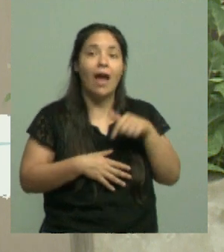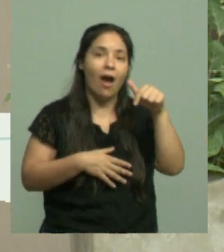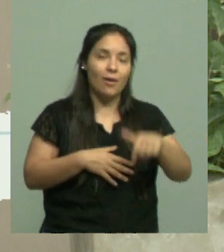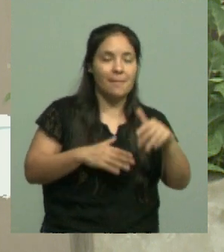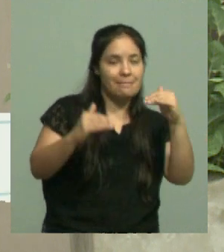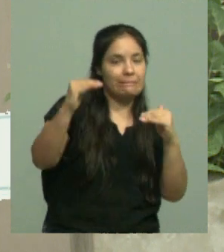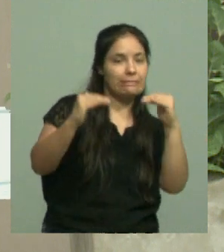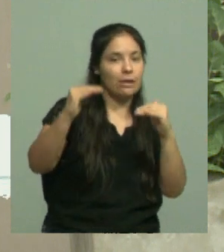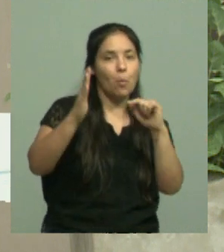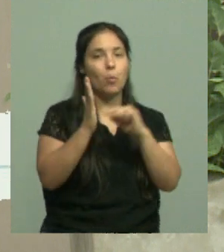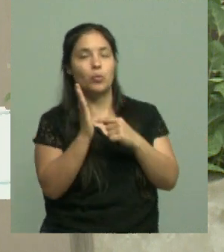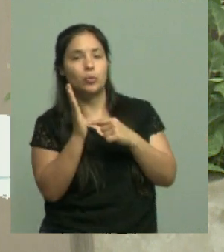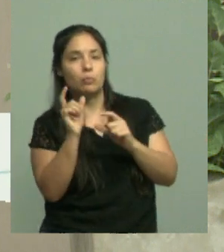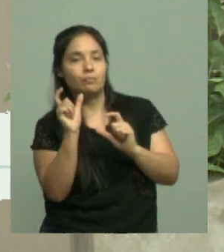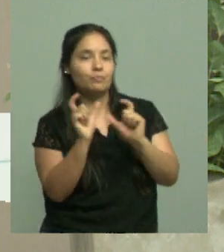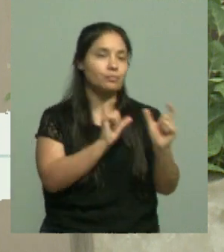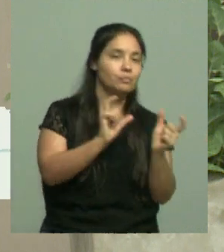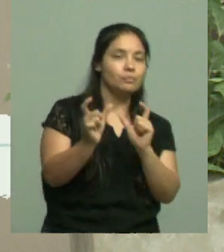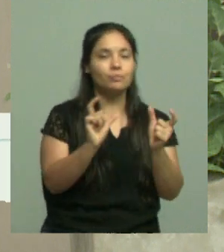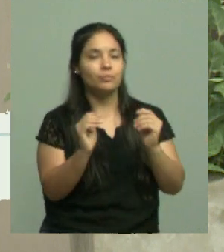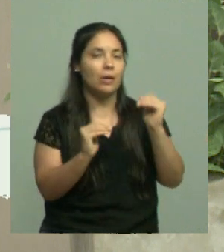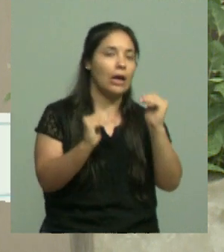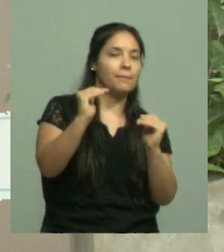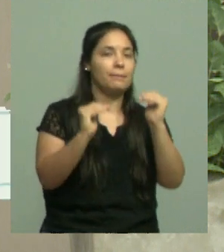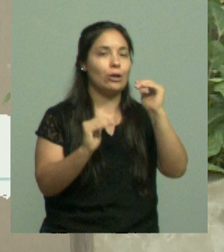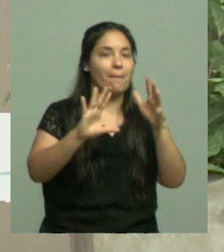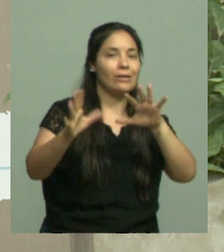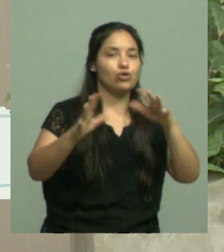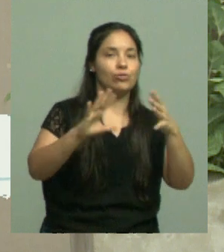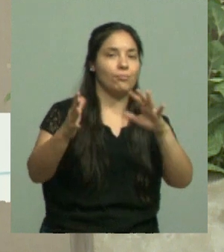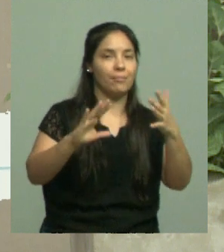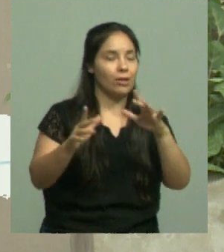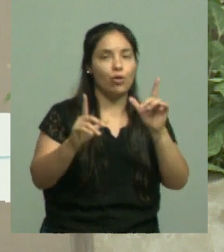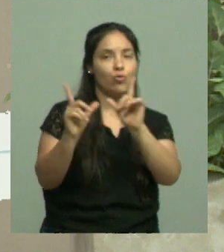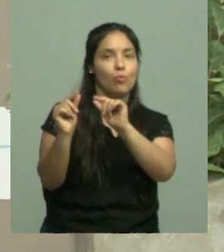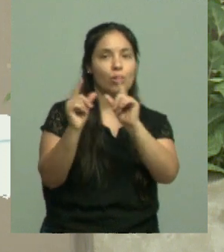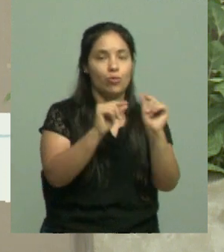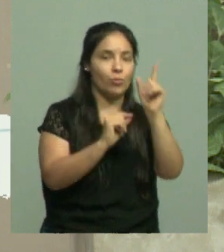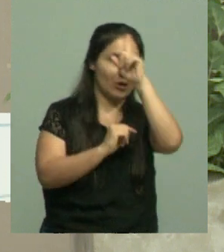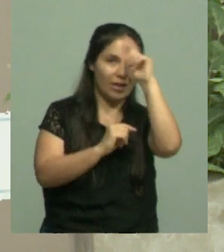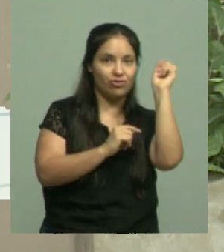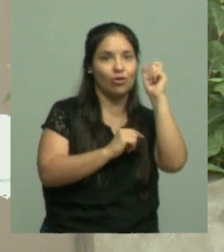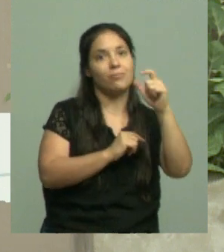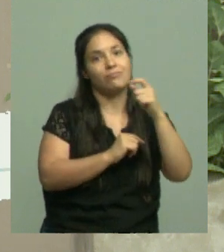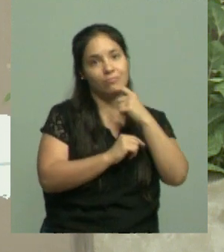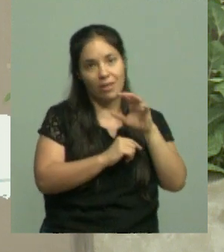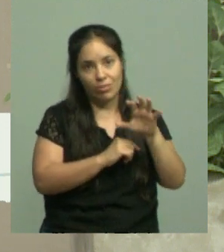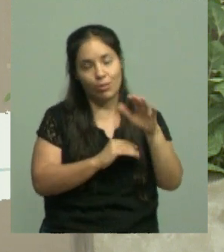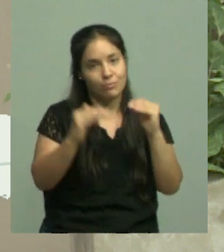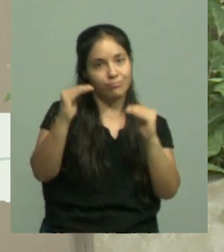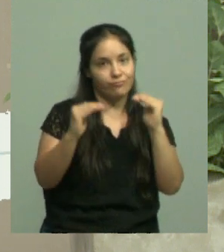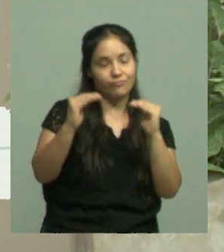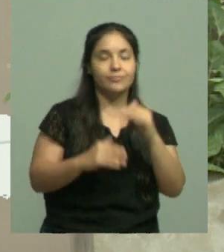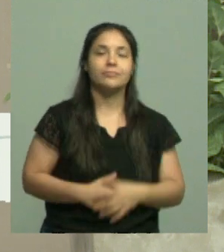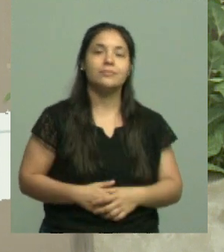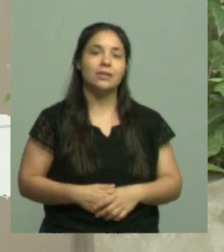ahí, puntito más, puntitos menos, estamos más o menos en el mismo valor que el promedio nacional. Bueno,